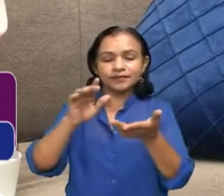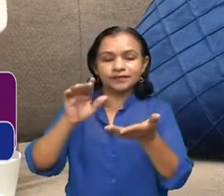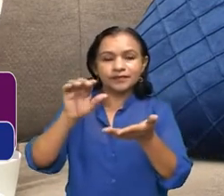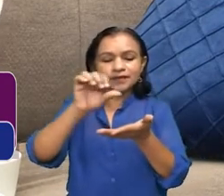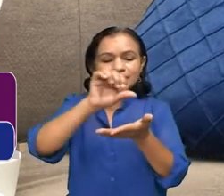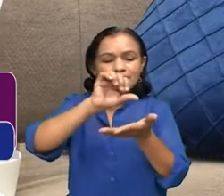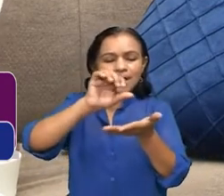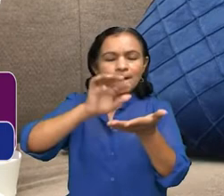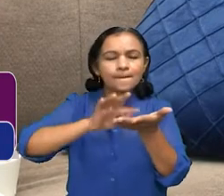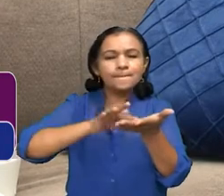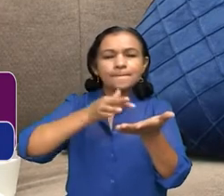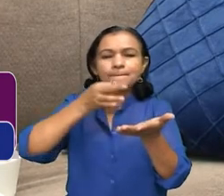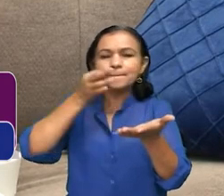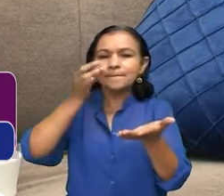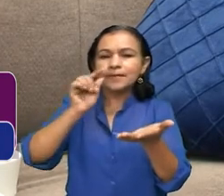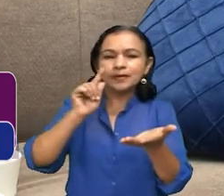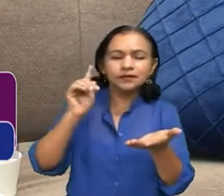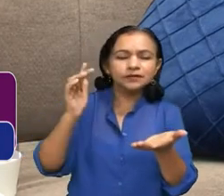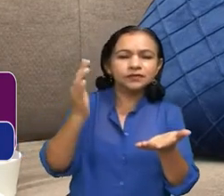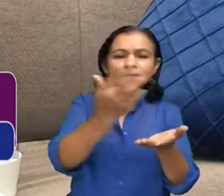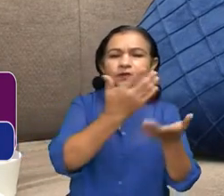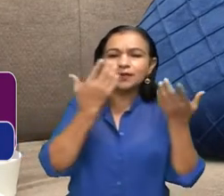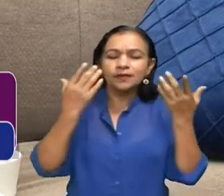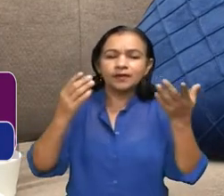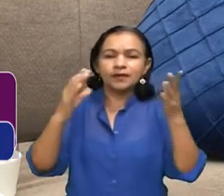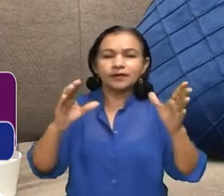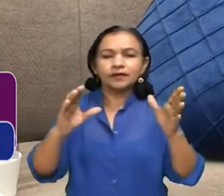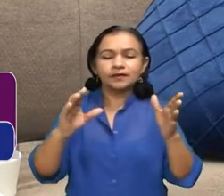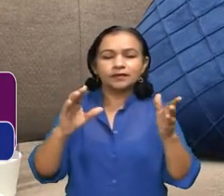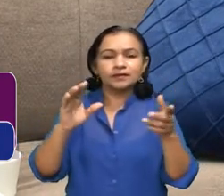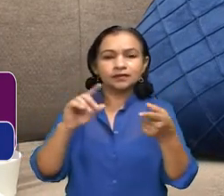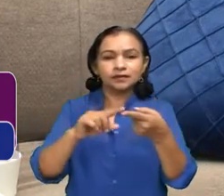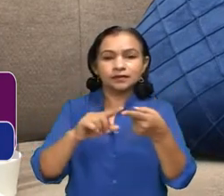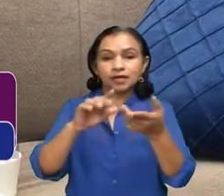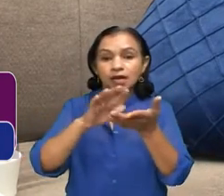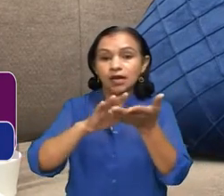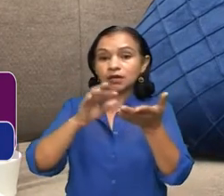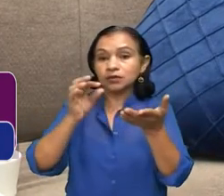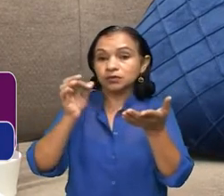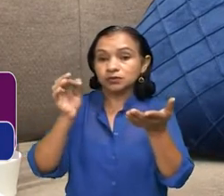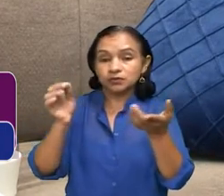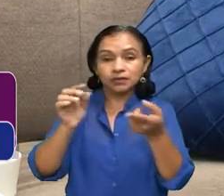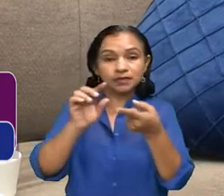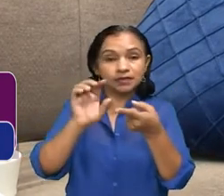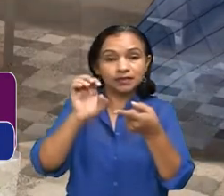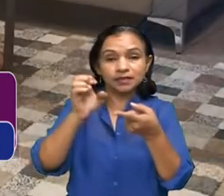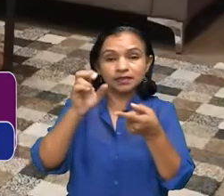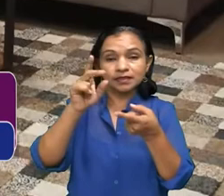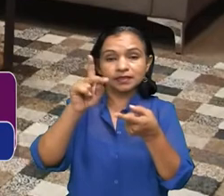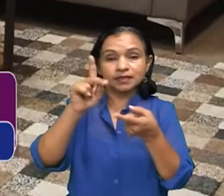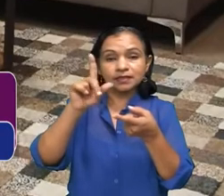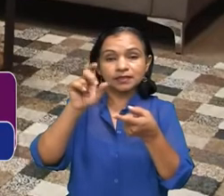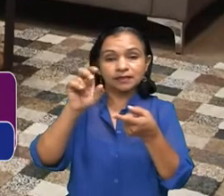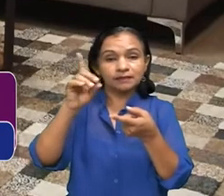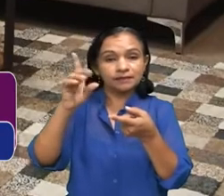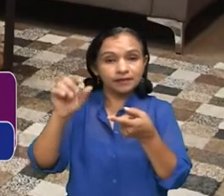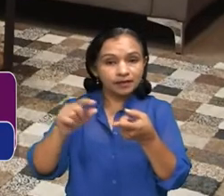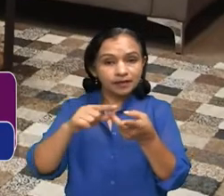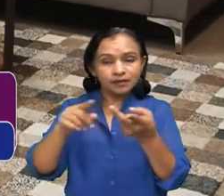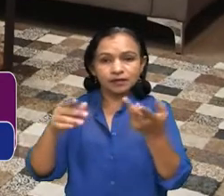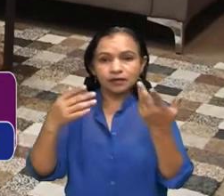dicen de que ahora todo lo que es la Splenda y todas estas azúcares, ¿verdad?, claro, que eran bajo en grasa,